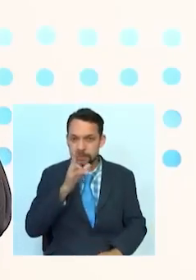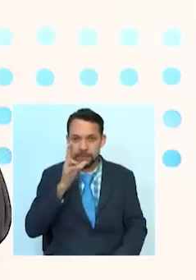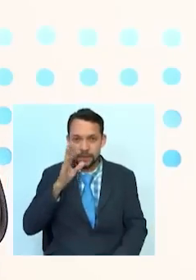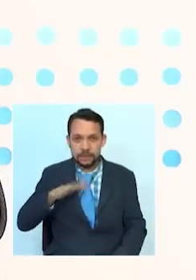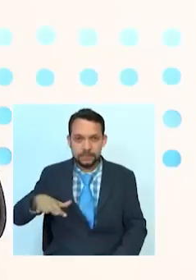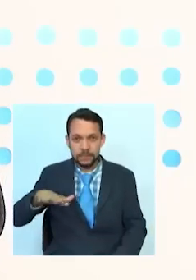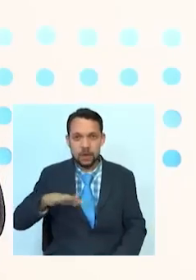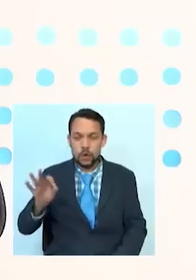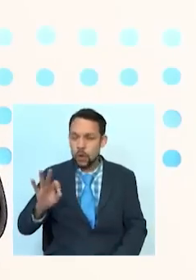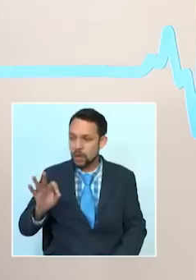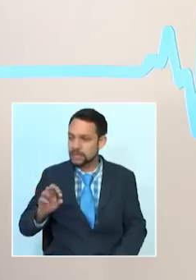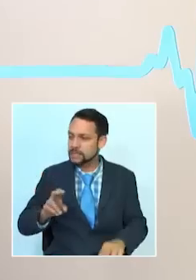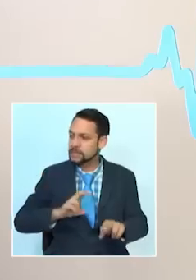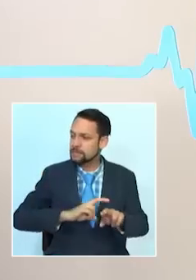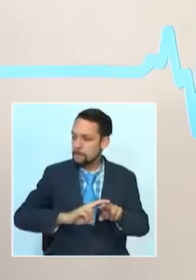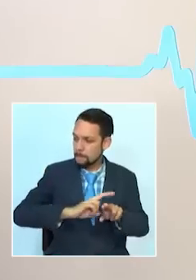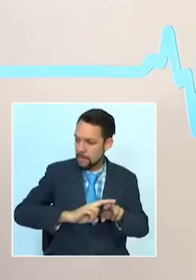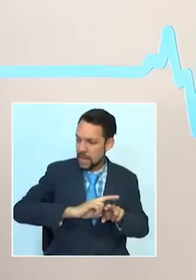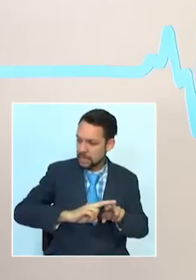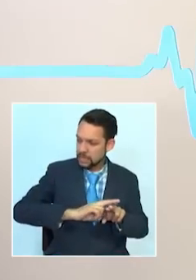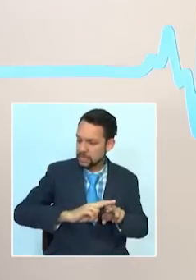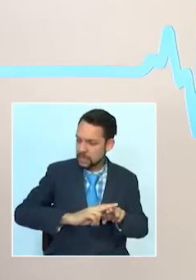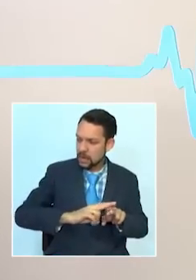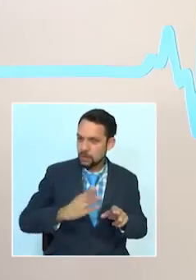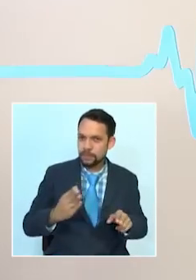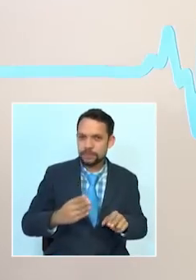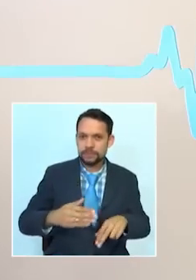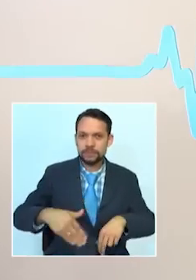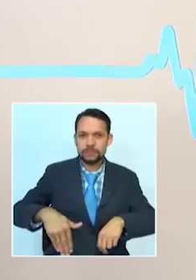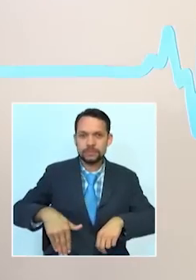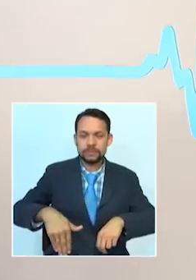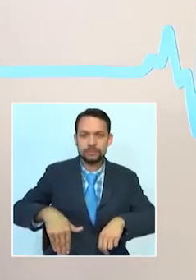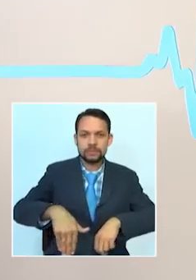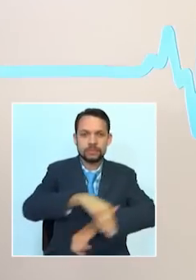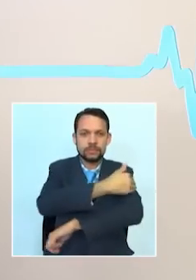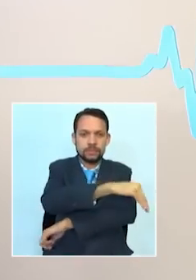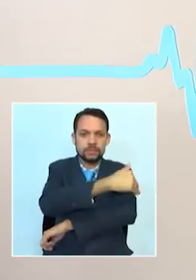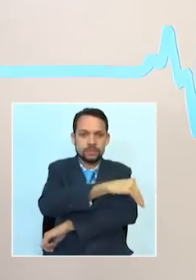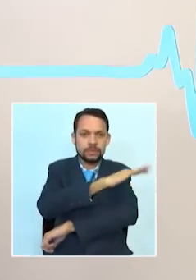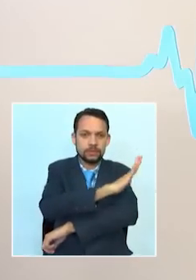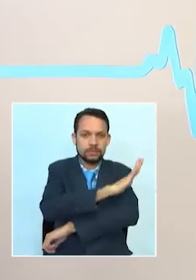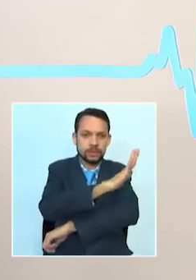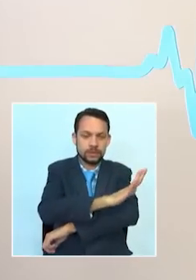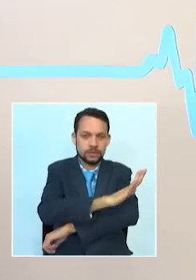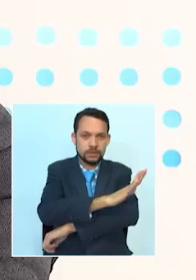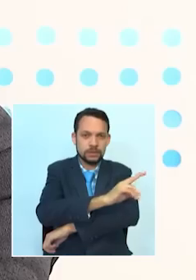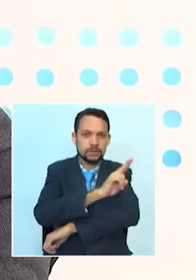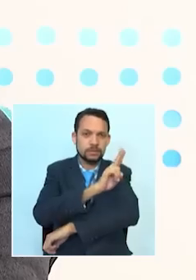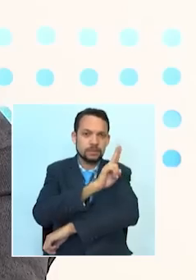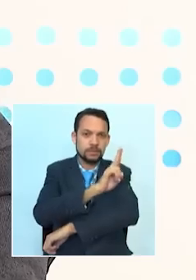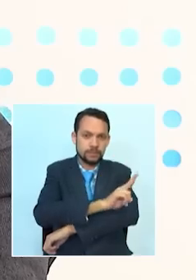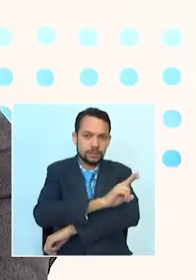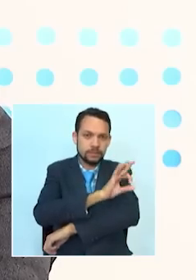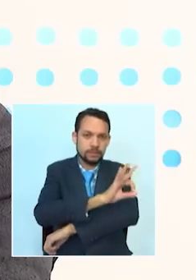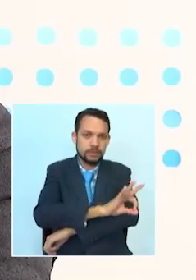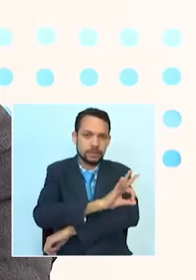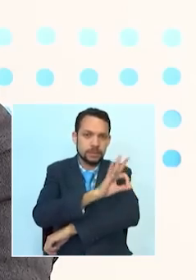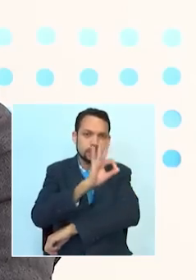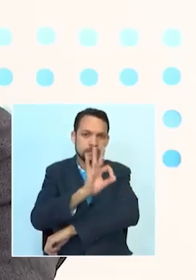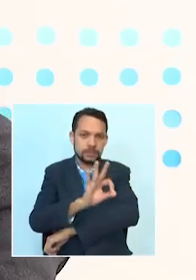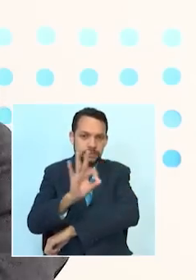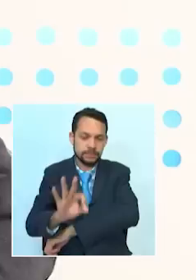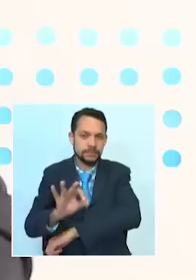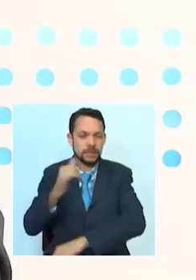no en la sede de manizales en la sede de manizales calle 55 número 2333 calle 55 número 2333 el